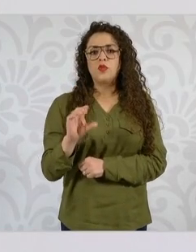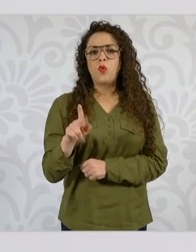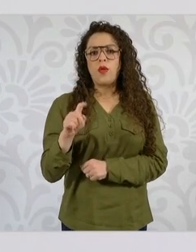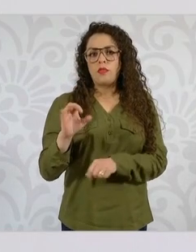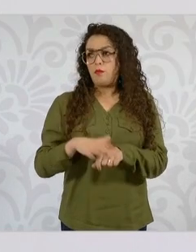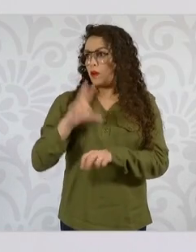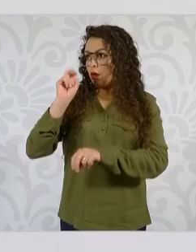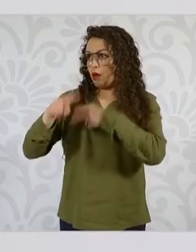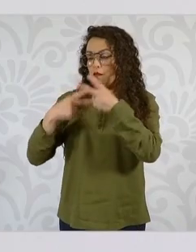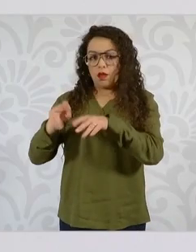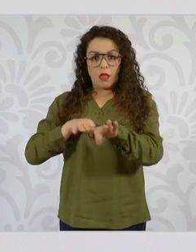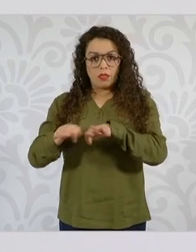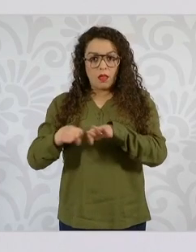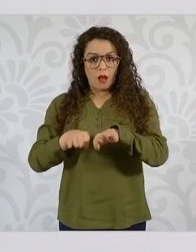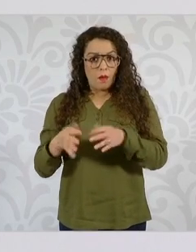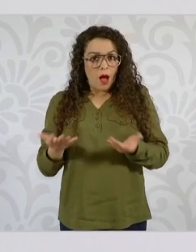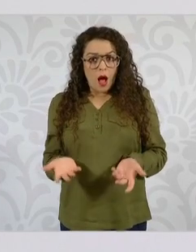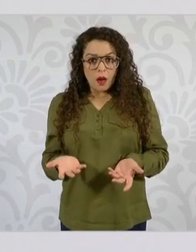a trabajar